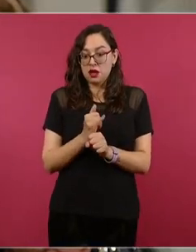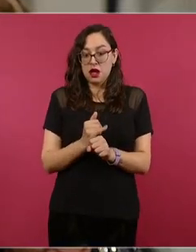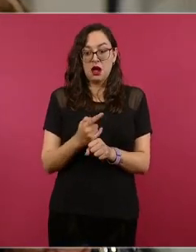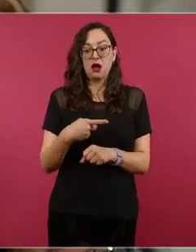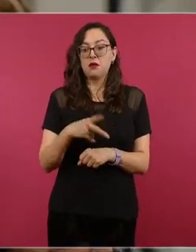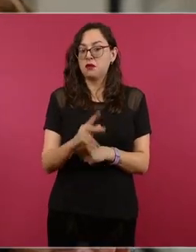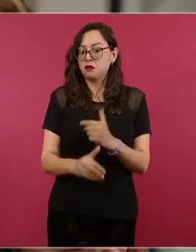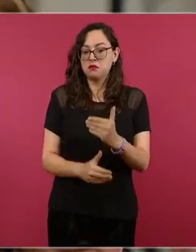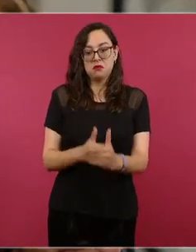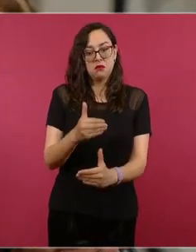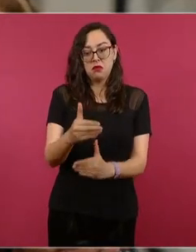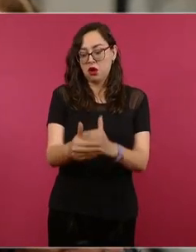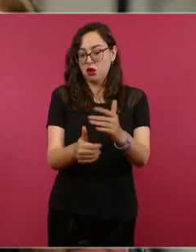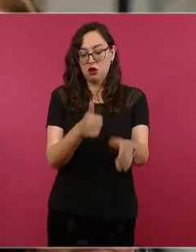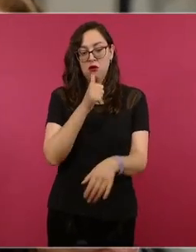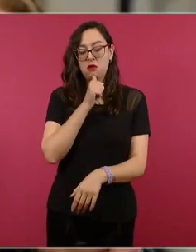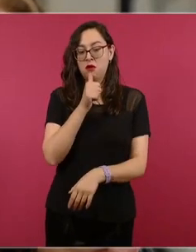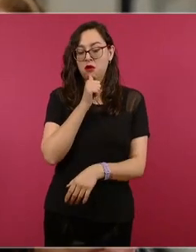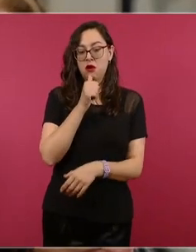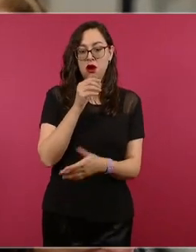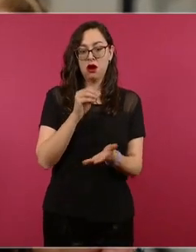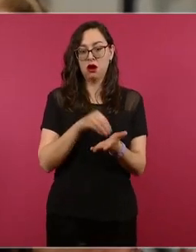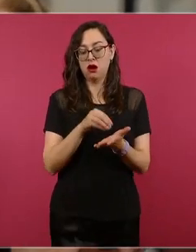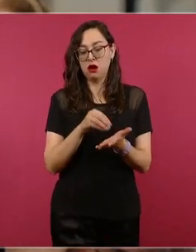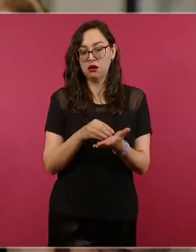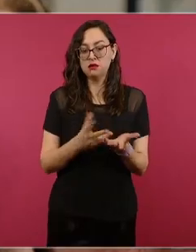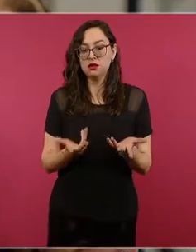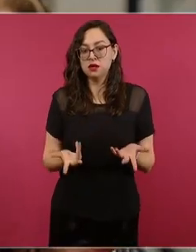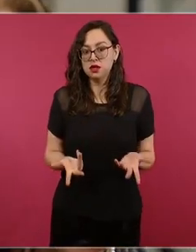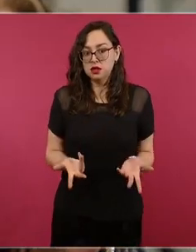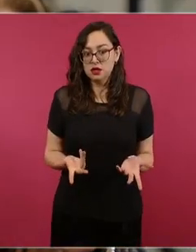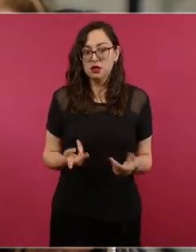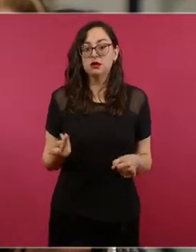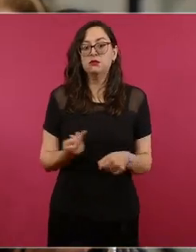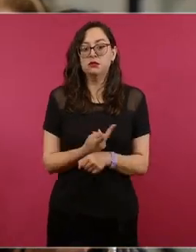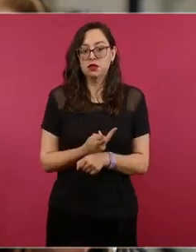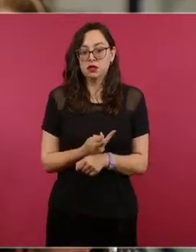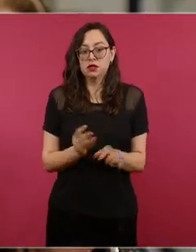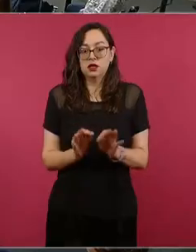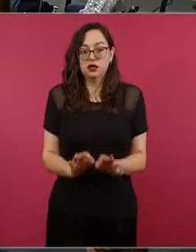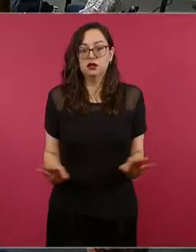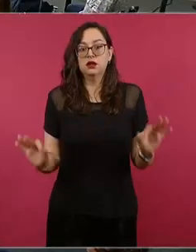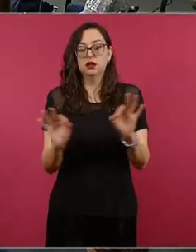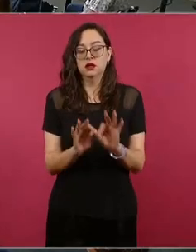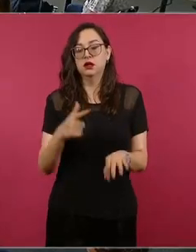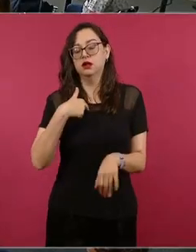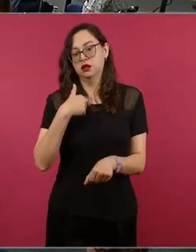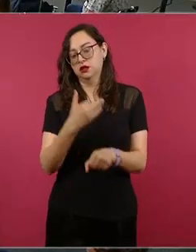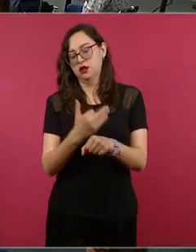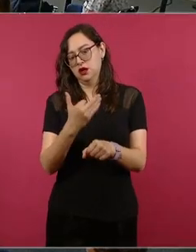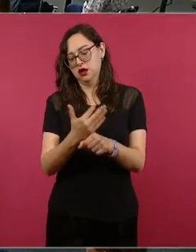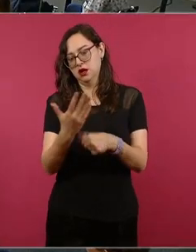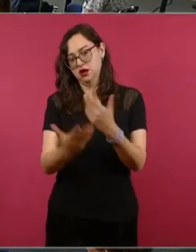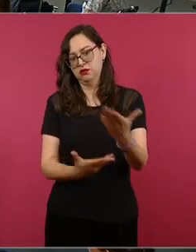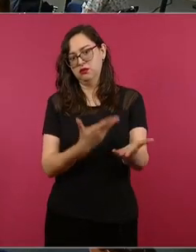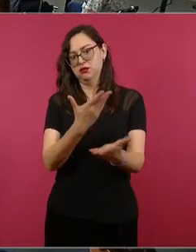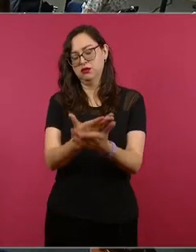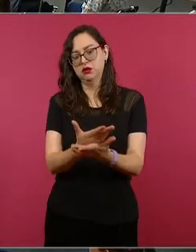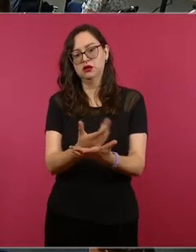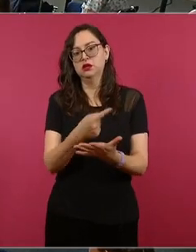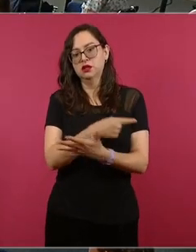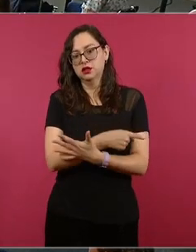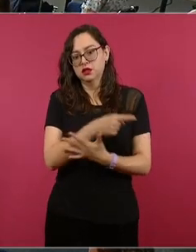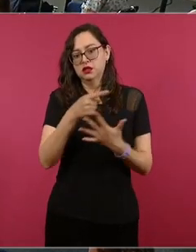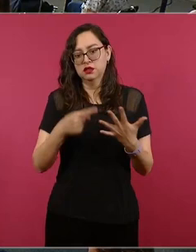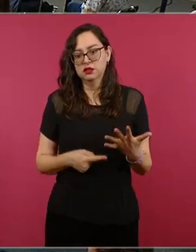caminado detenida hacia este caso. Lo que hace de importancia esto y por qué se lo planteamos y se lo planteo, porque todo esto nos